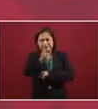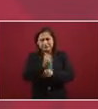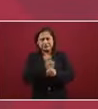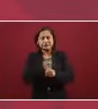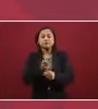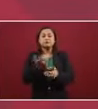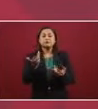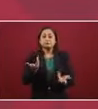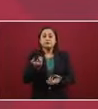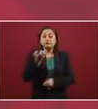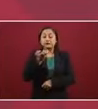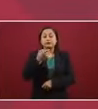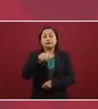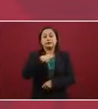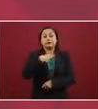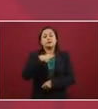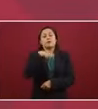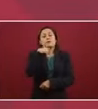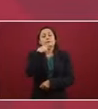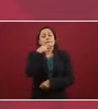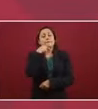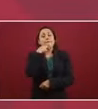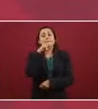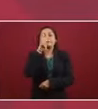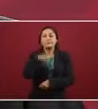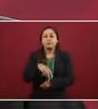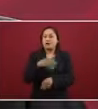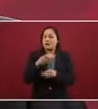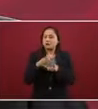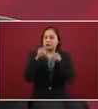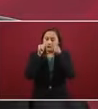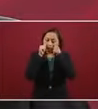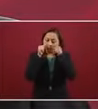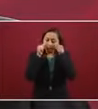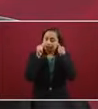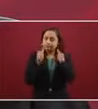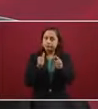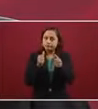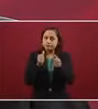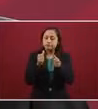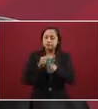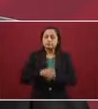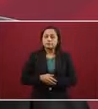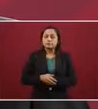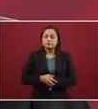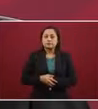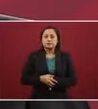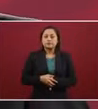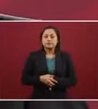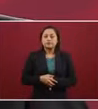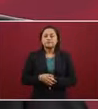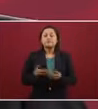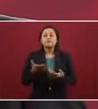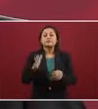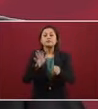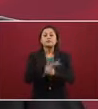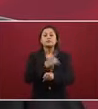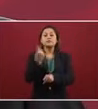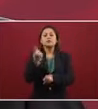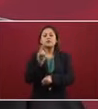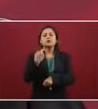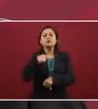y ocupa en este tiempo, porque, como lo he dicho en